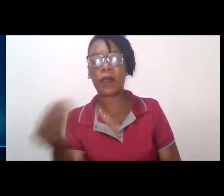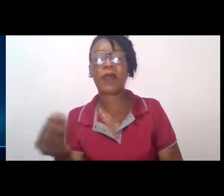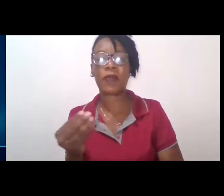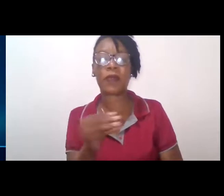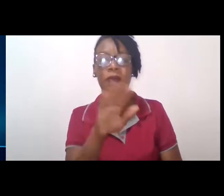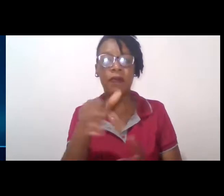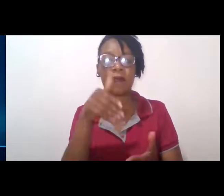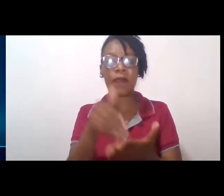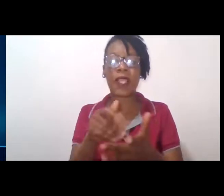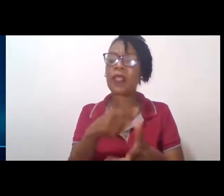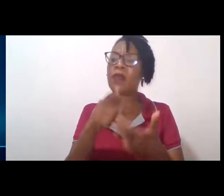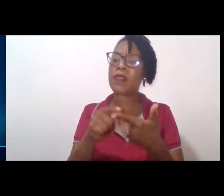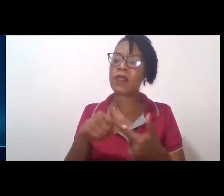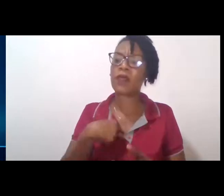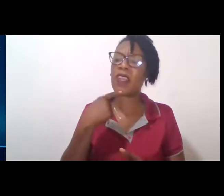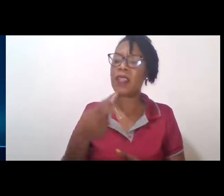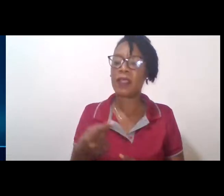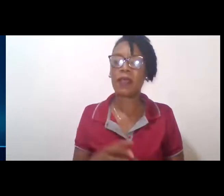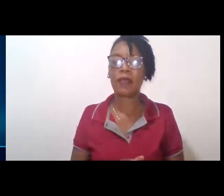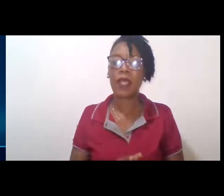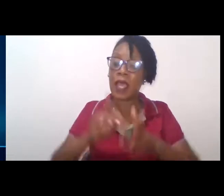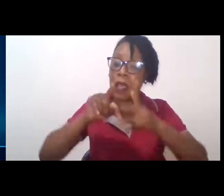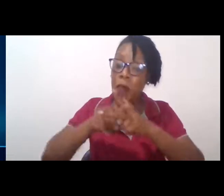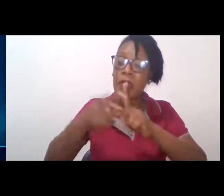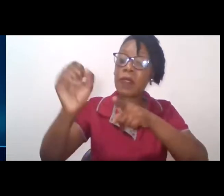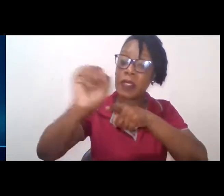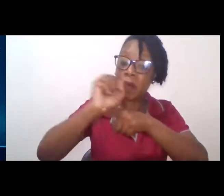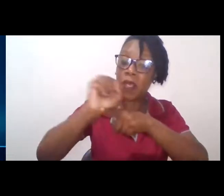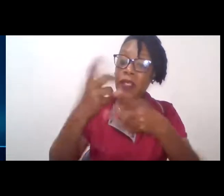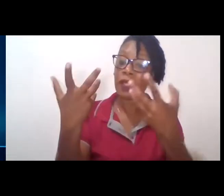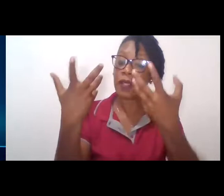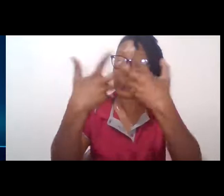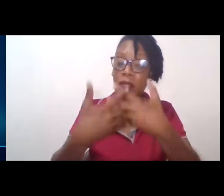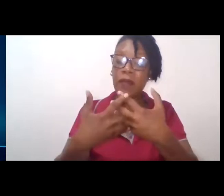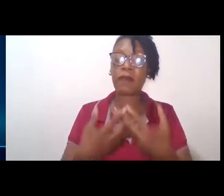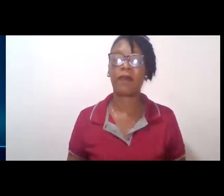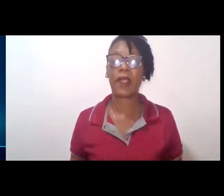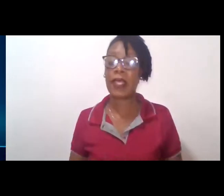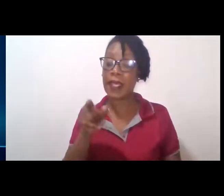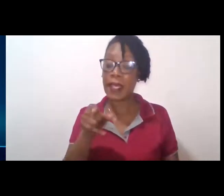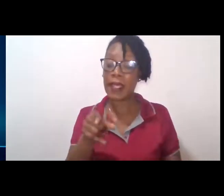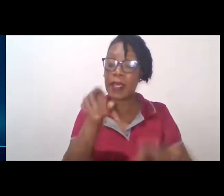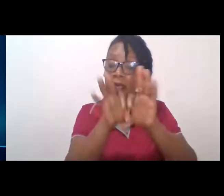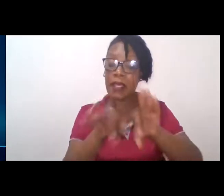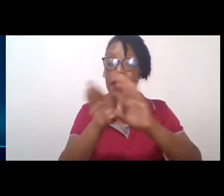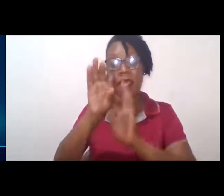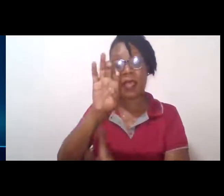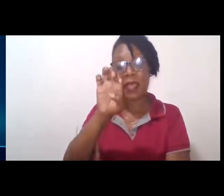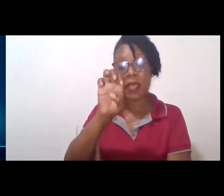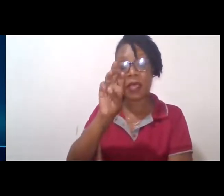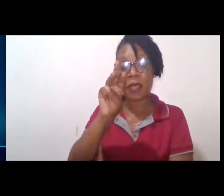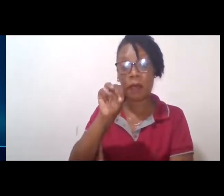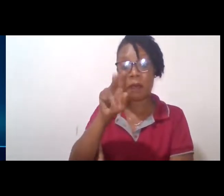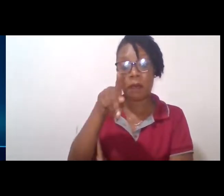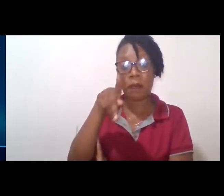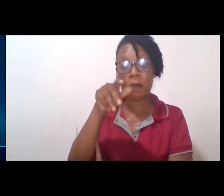entonces la exhortación que les digo? Bueno, empecemos a practicar lo que es la empatía. Y eso es importante con los estudiantes y con las personas. Si usted ve